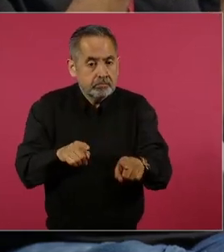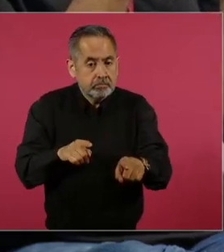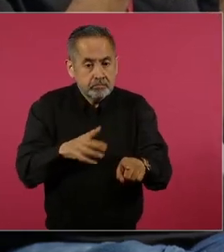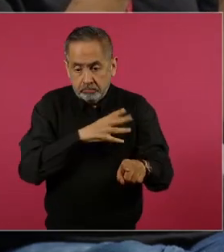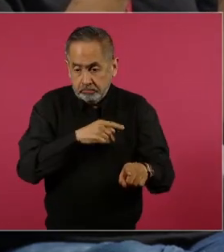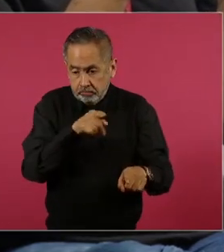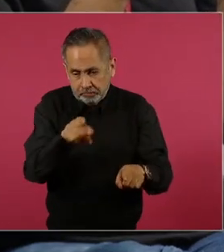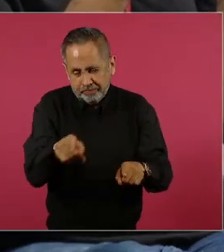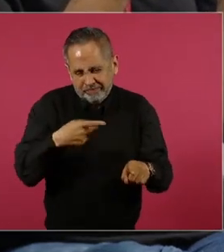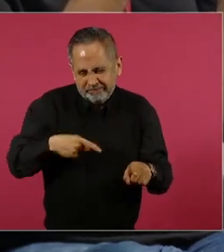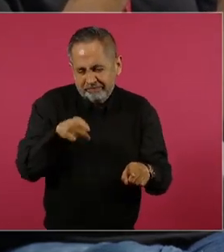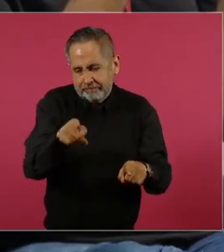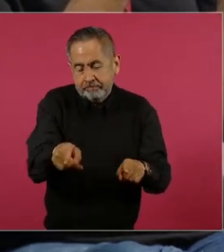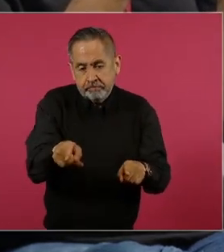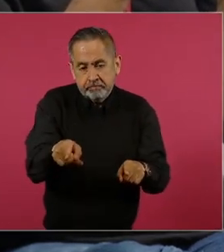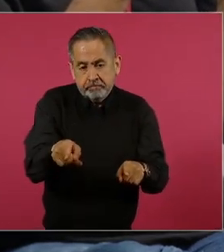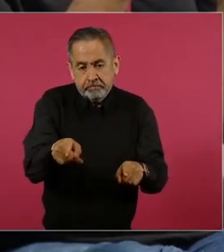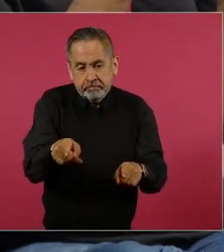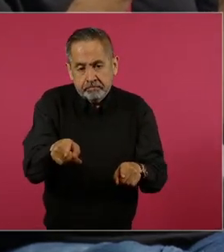a la persona,